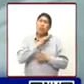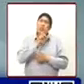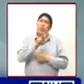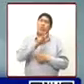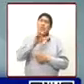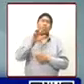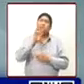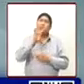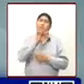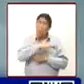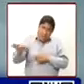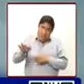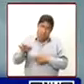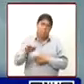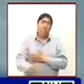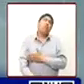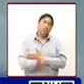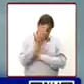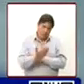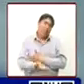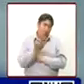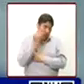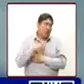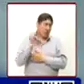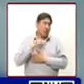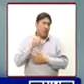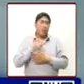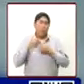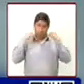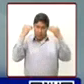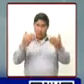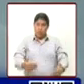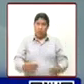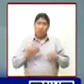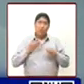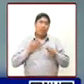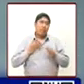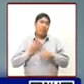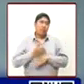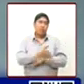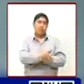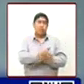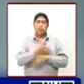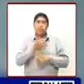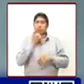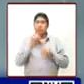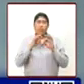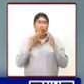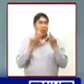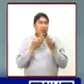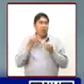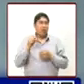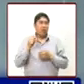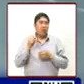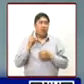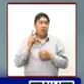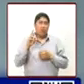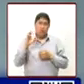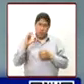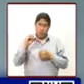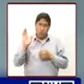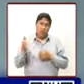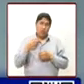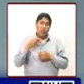4:36 minutos que este motorizado, este vehículo, este minibús, cruza las cámaras, te digo, de la familia Surco